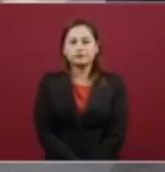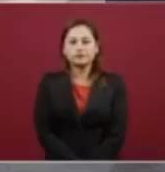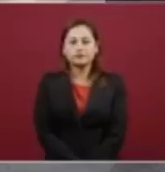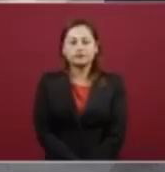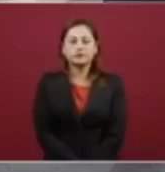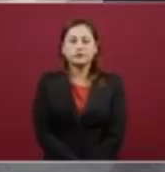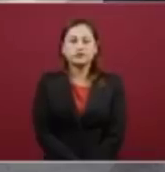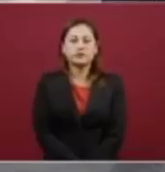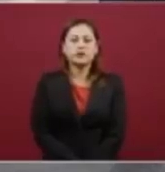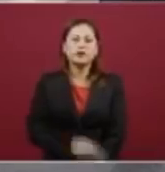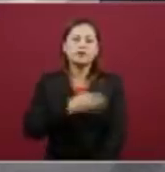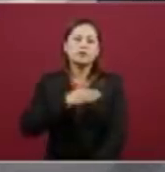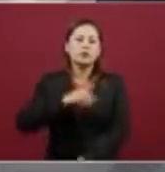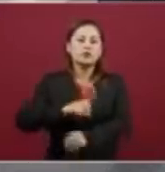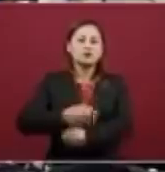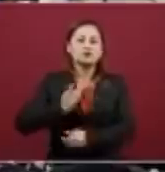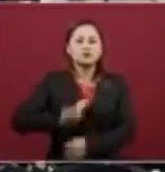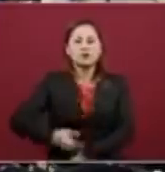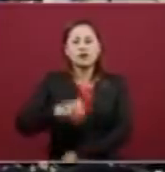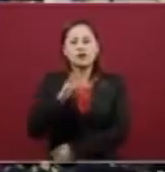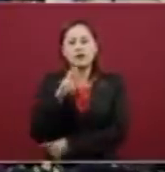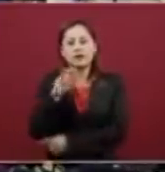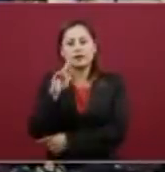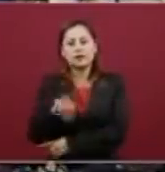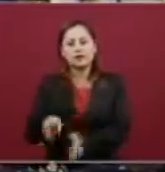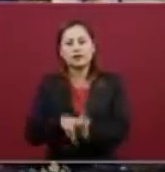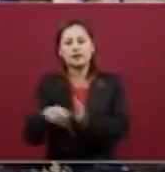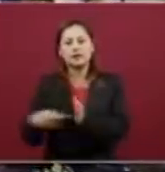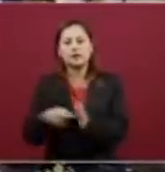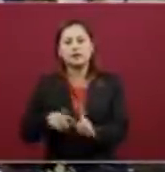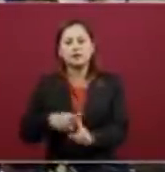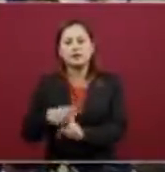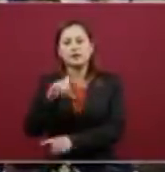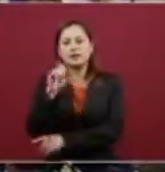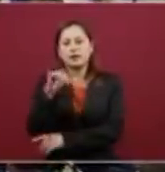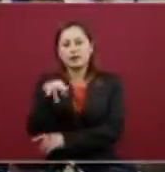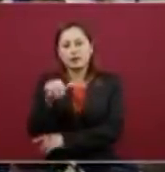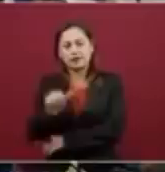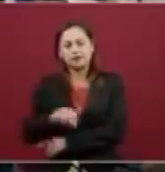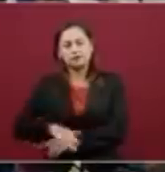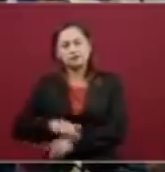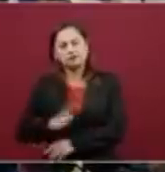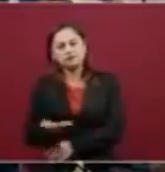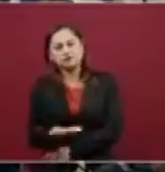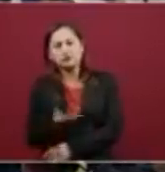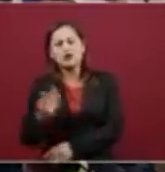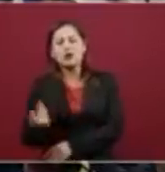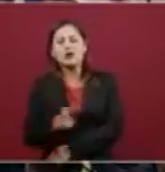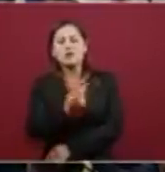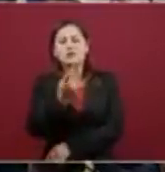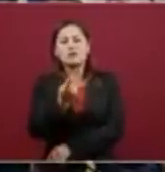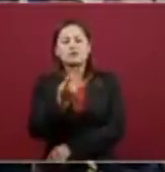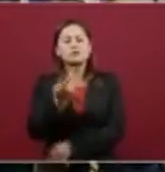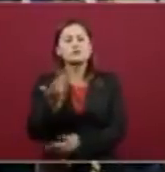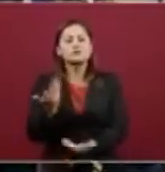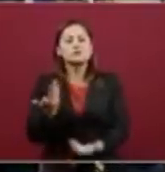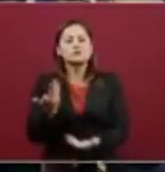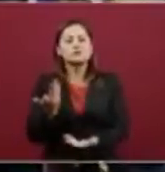Buen día, Erika Ramírez de la revista Contralínea. Subsecretario, quisiera saber si se está contemplando